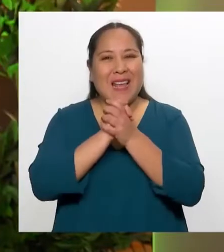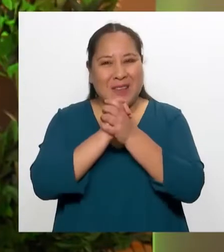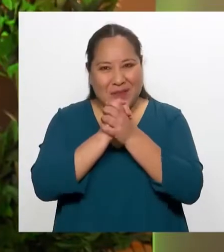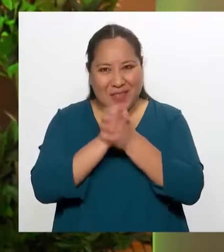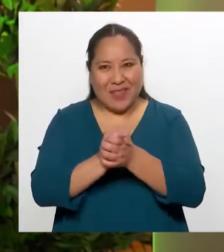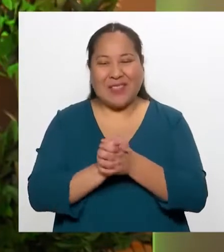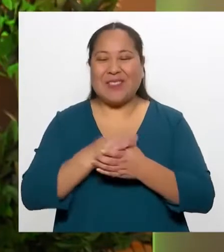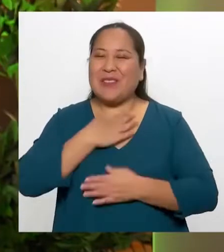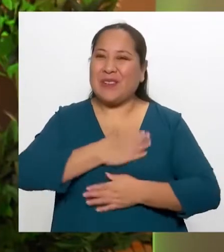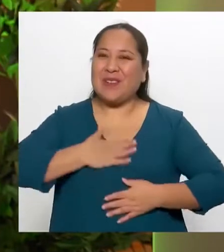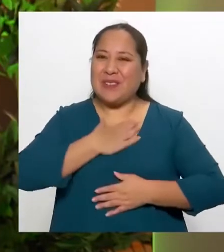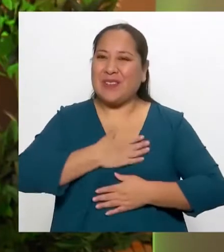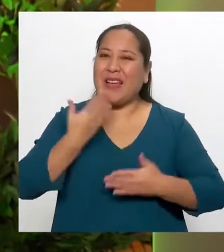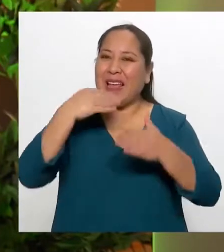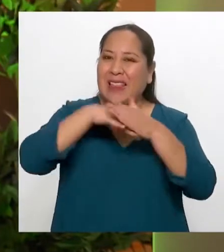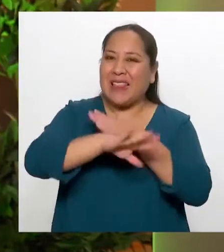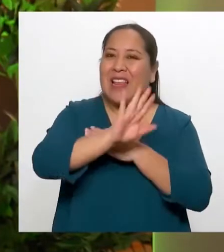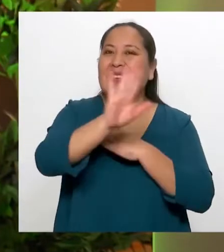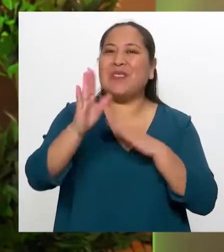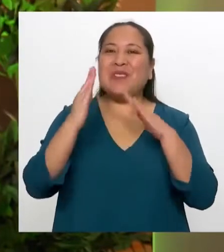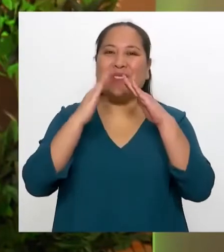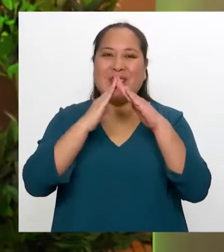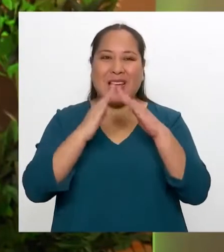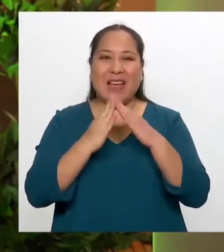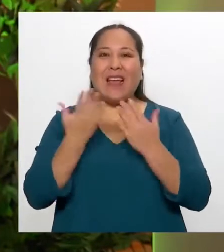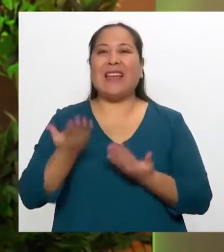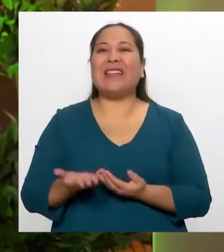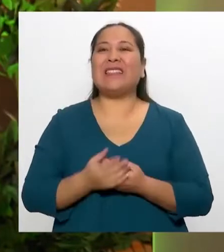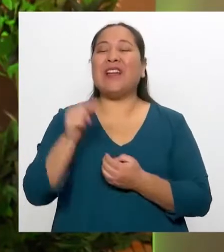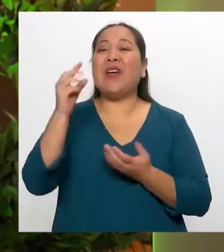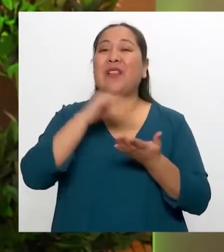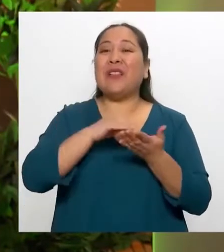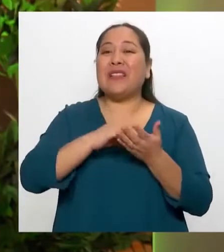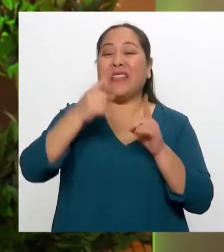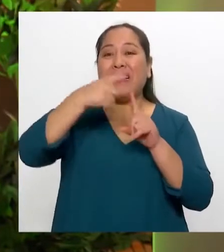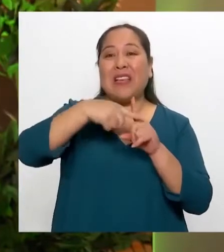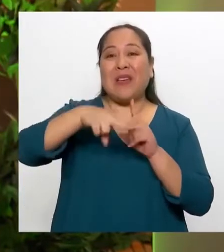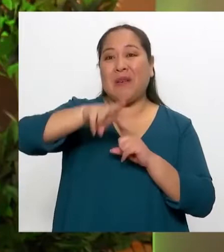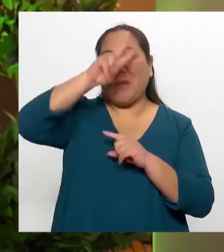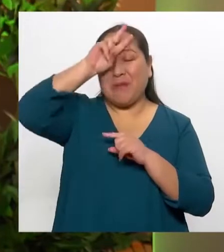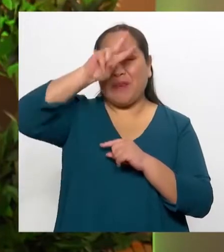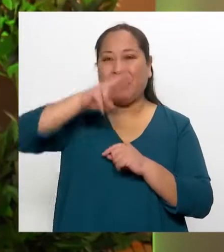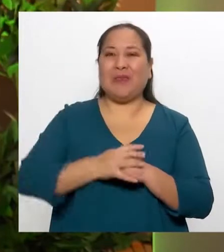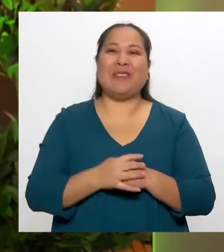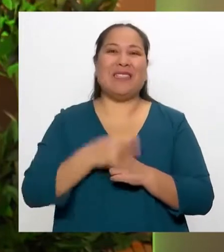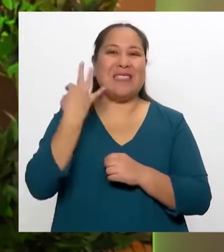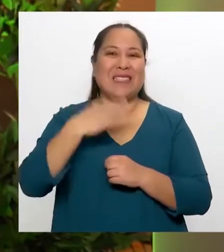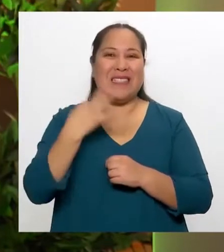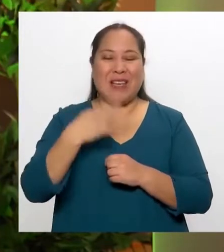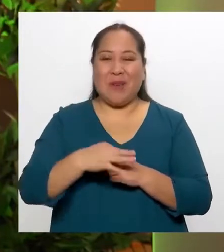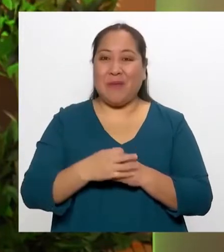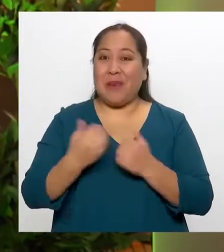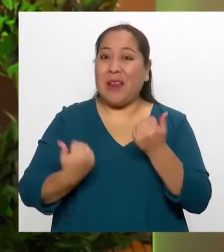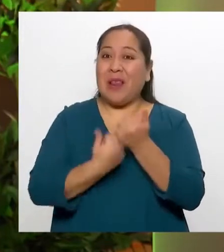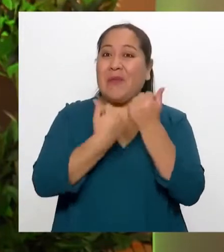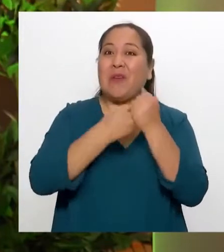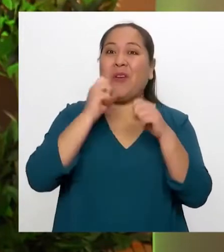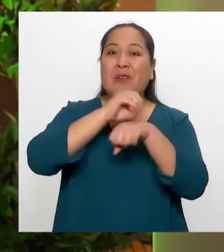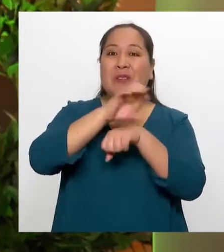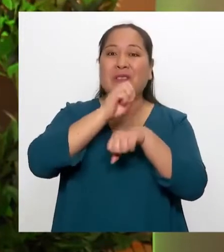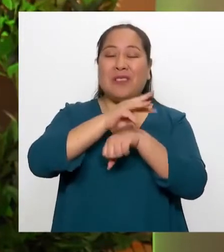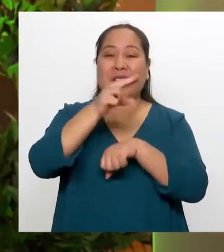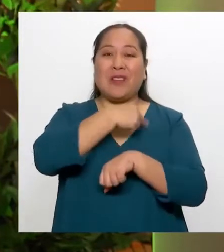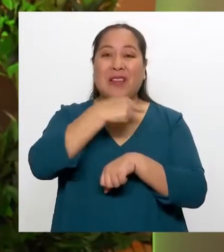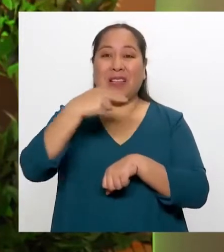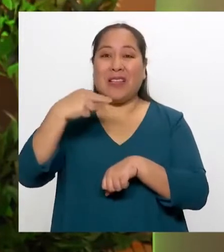¿Qué tal, amigos? ¿Cómo están? Un gusto poder ingresar a sus hogares a través de la señal de TV Perú y, como siempre, con la coproducción